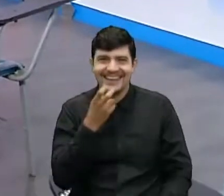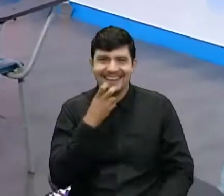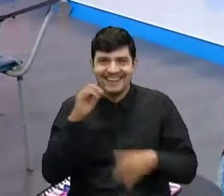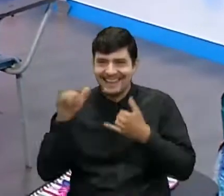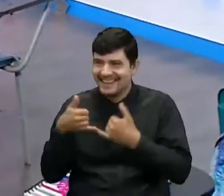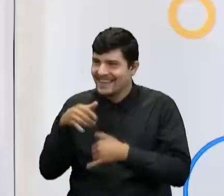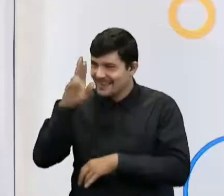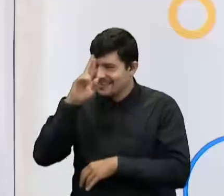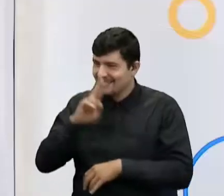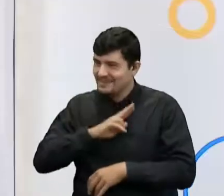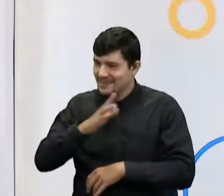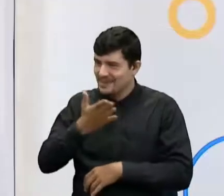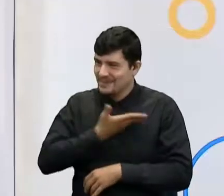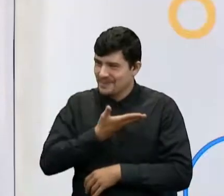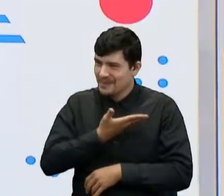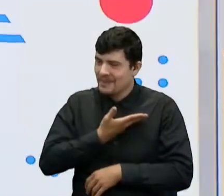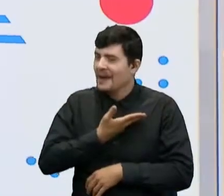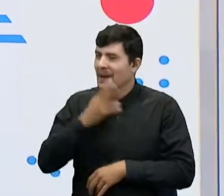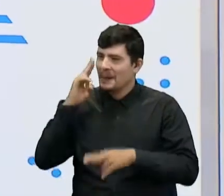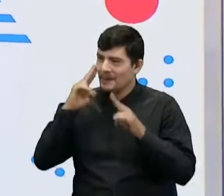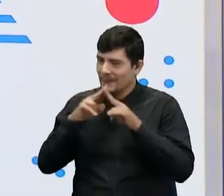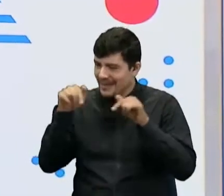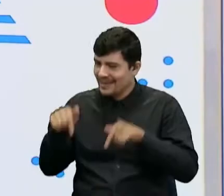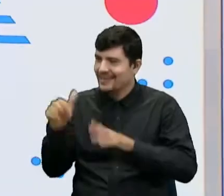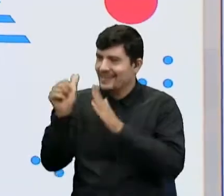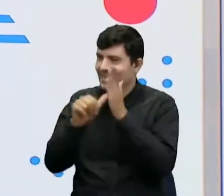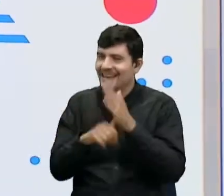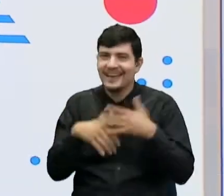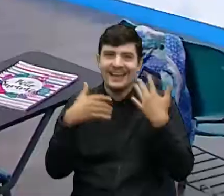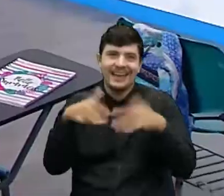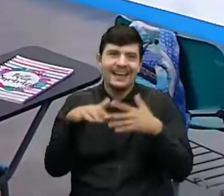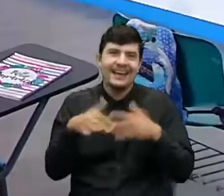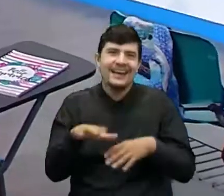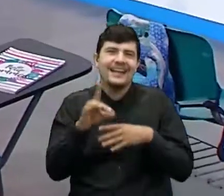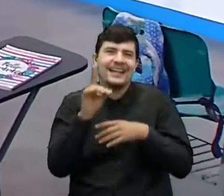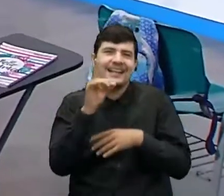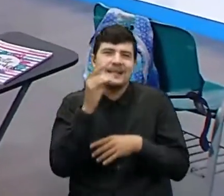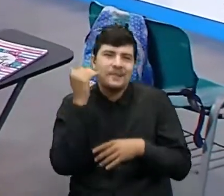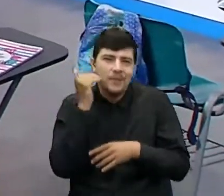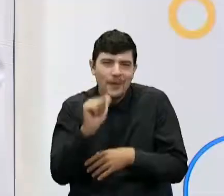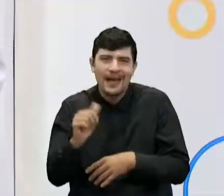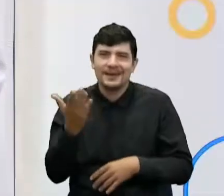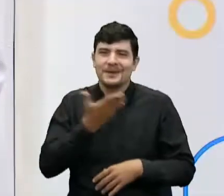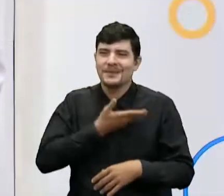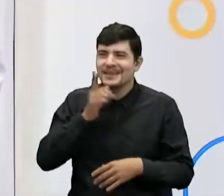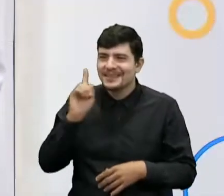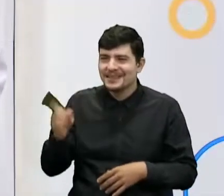Oiga respete Que mi mamá Está viendo el programa Ah caramba Doña mamá De Ronnie Qué pena